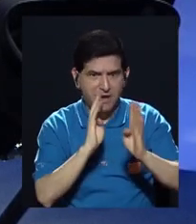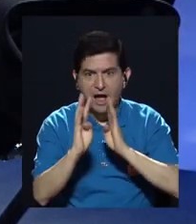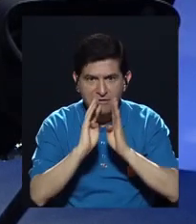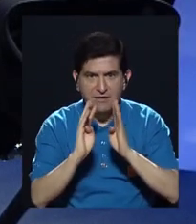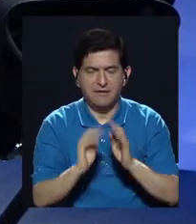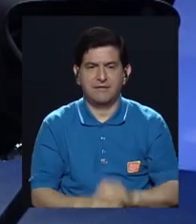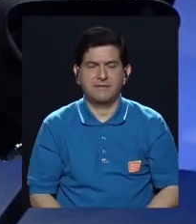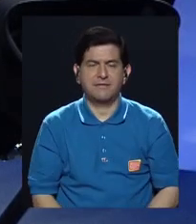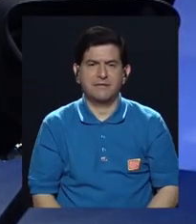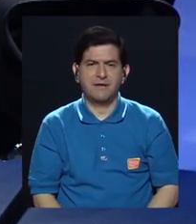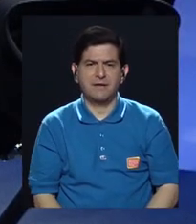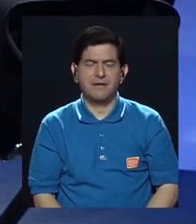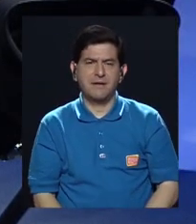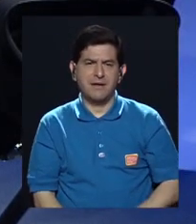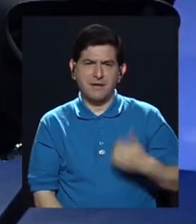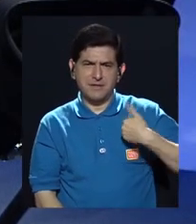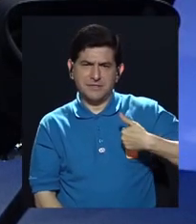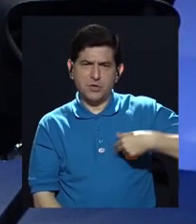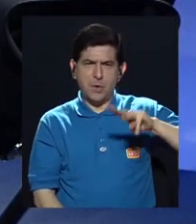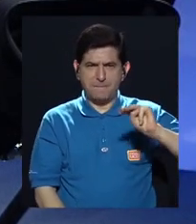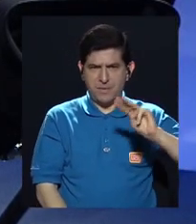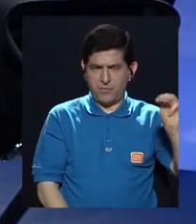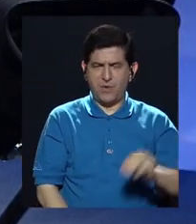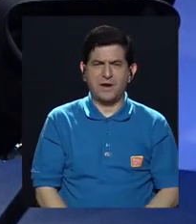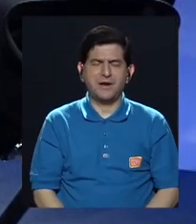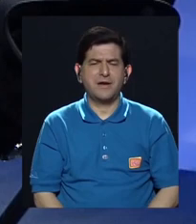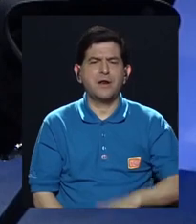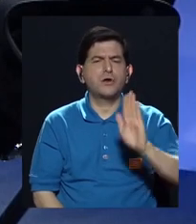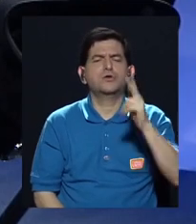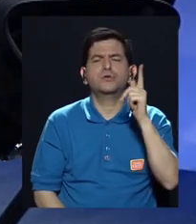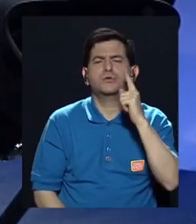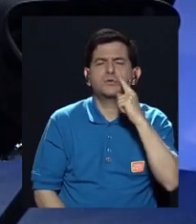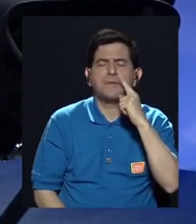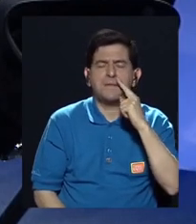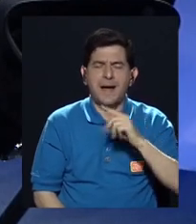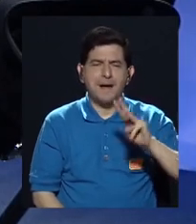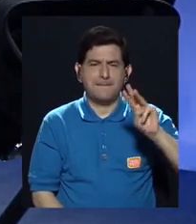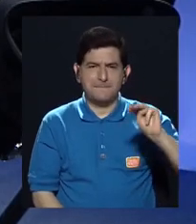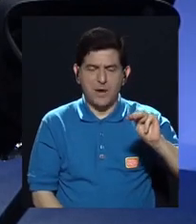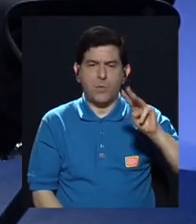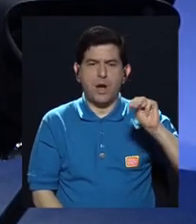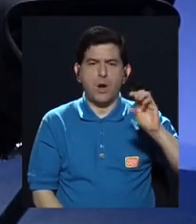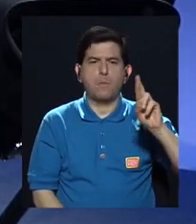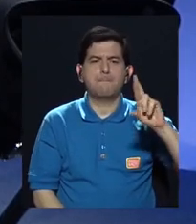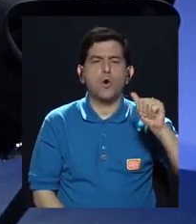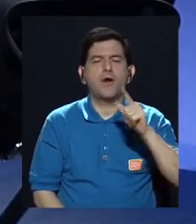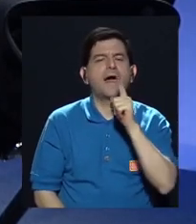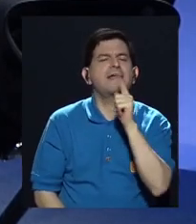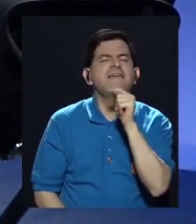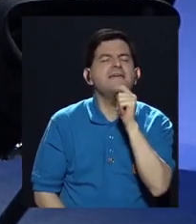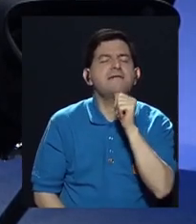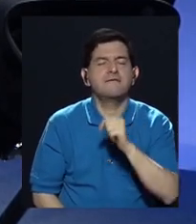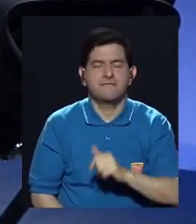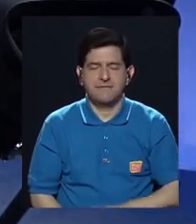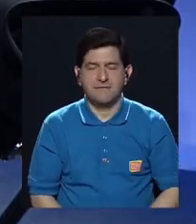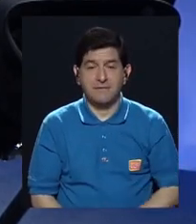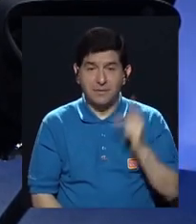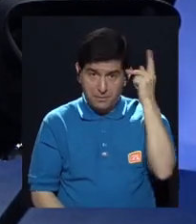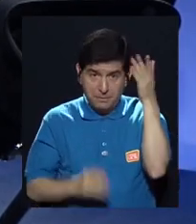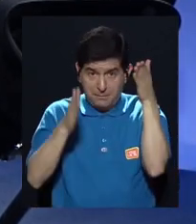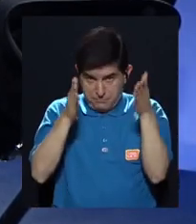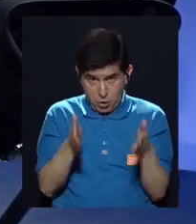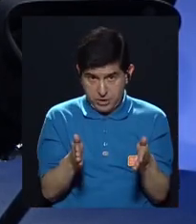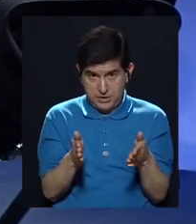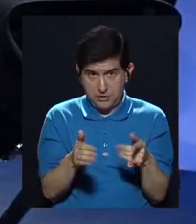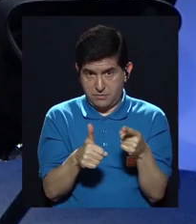conversar. Don Manuel, ¿quién era don Manuel Mora, su papá? Bueno, como